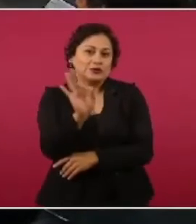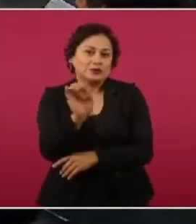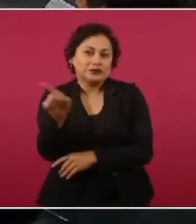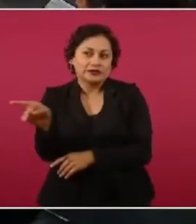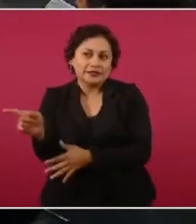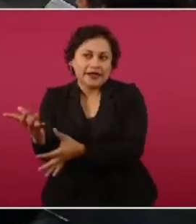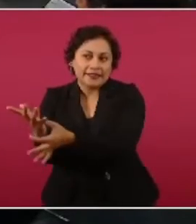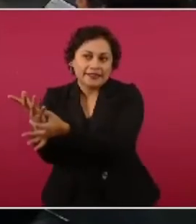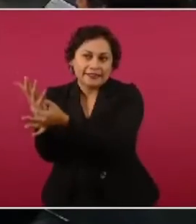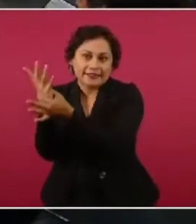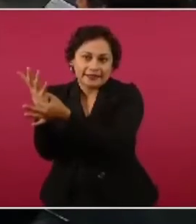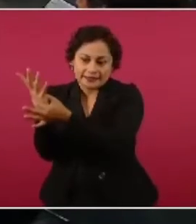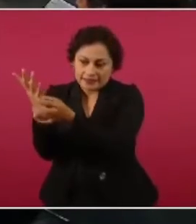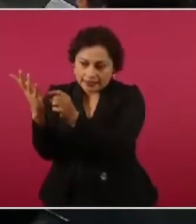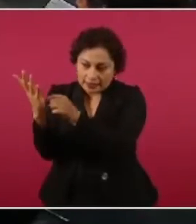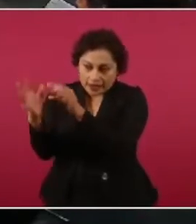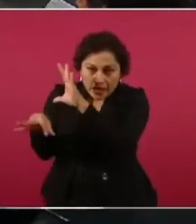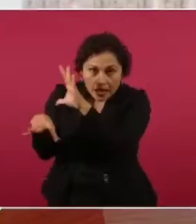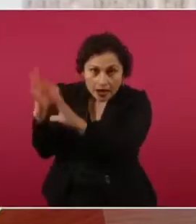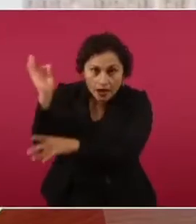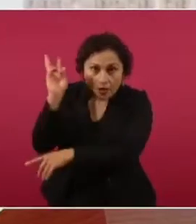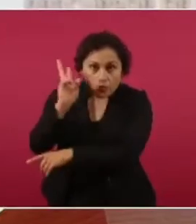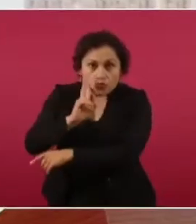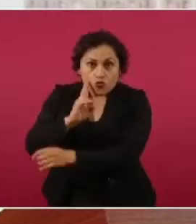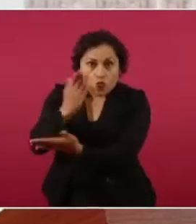de un acuerdo,